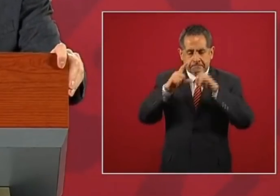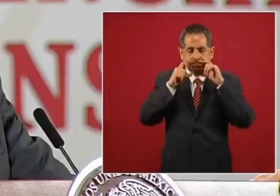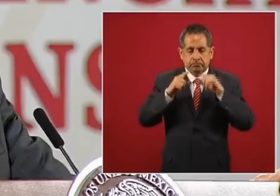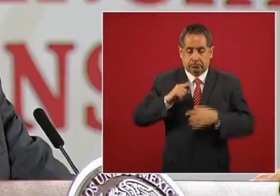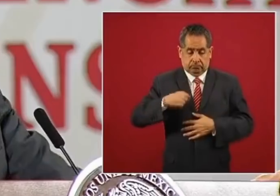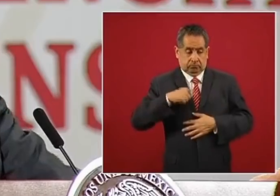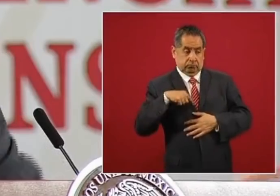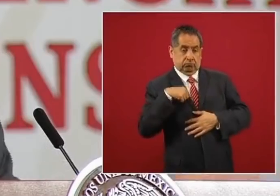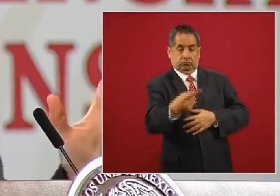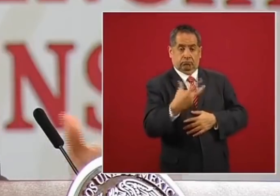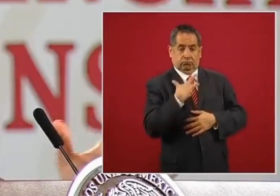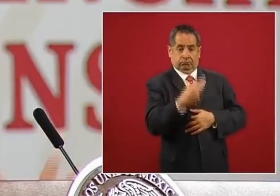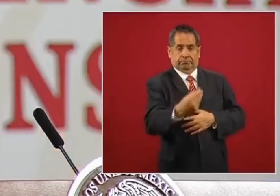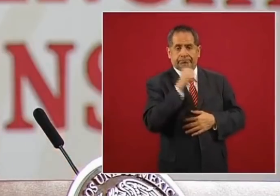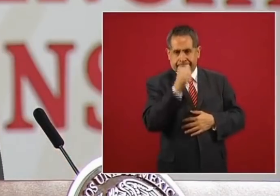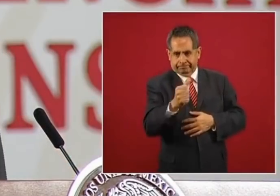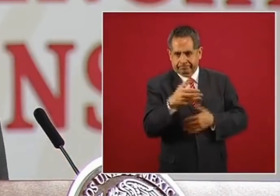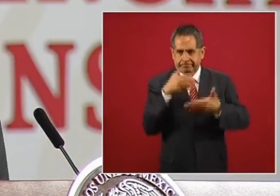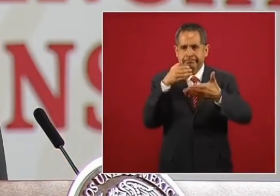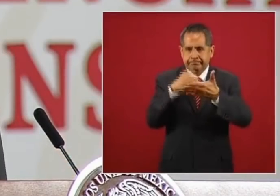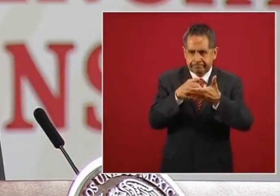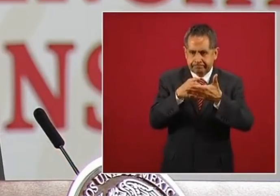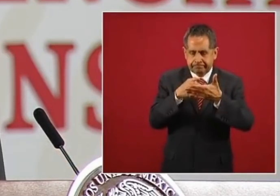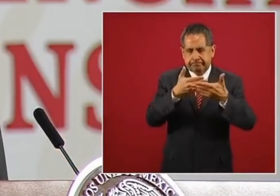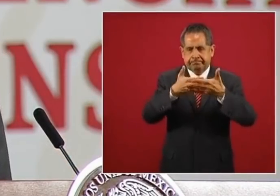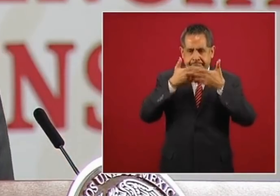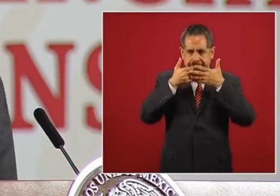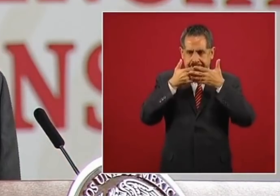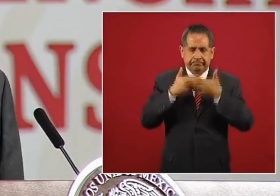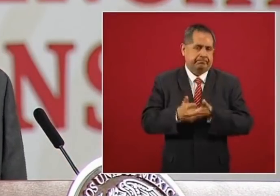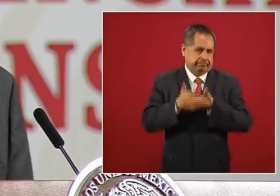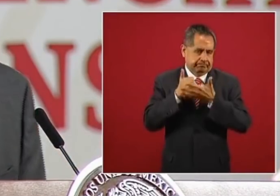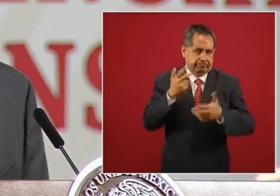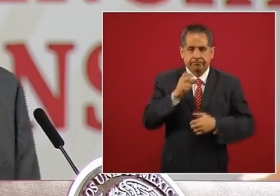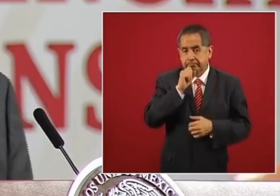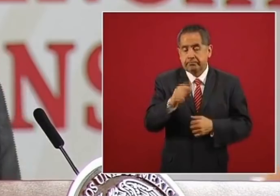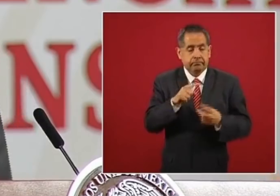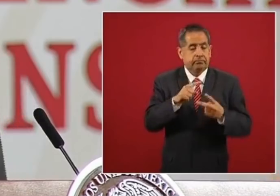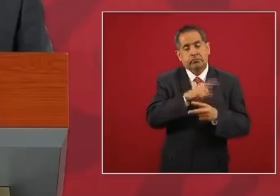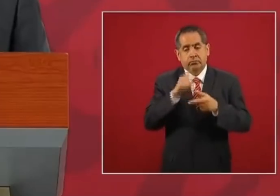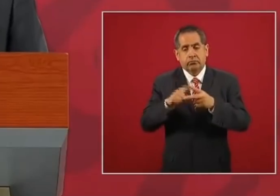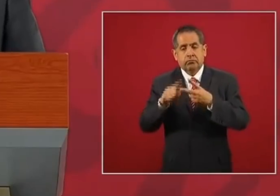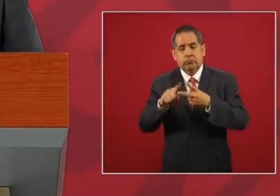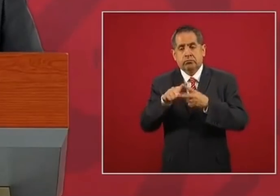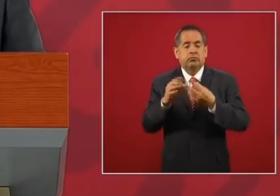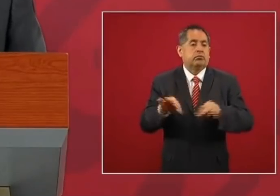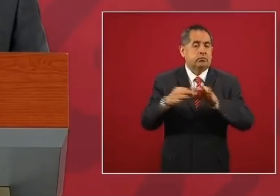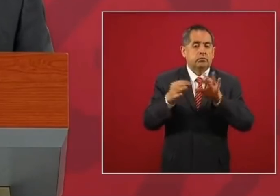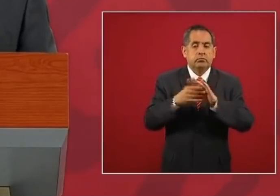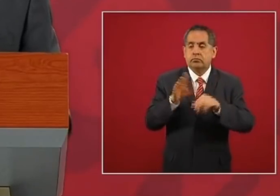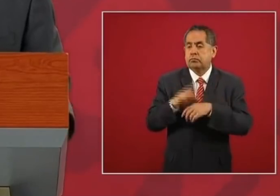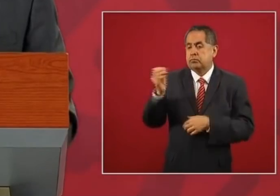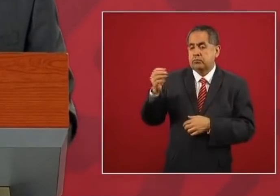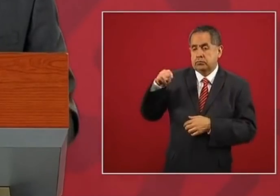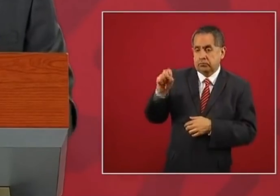utilidad. Ahora, dos elementos que es muy importante tener en mente y que explican por qué la Organización Mundial